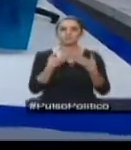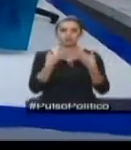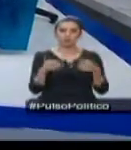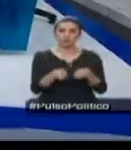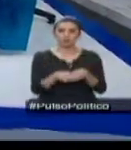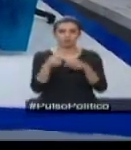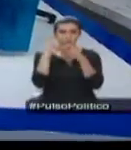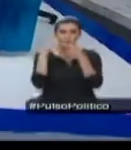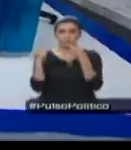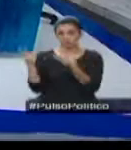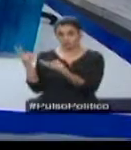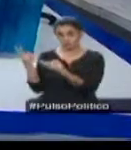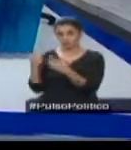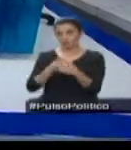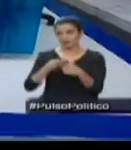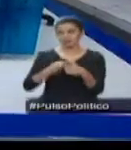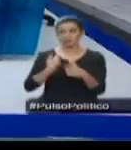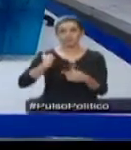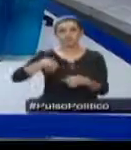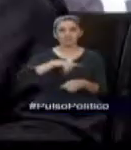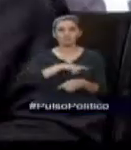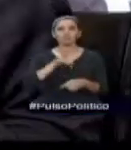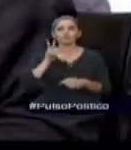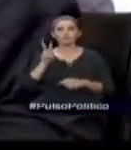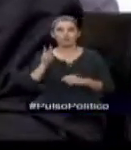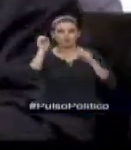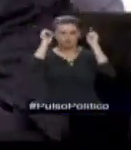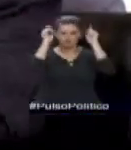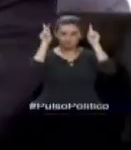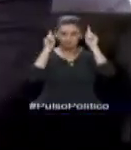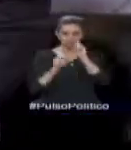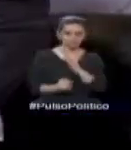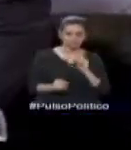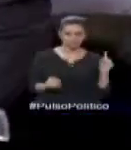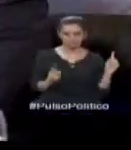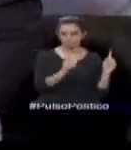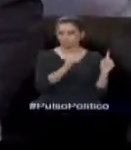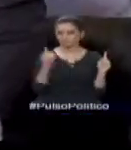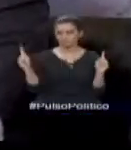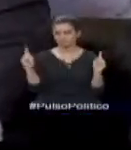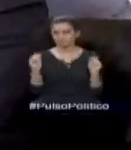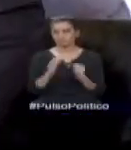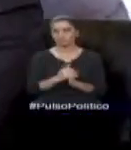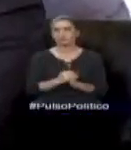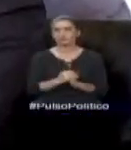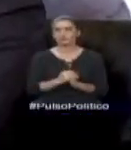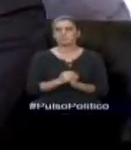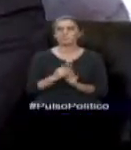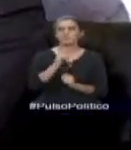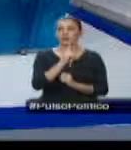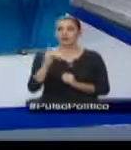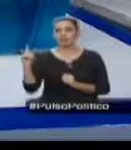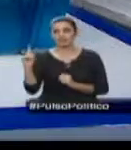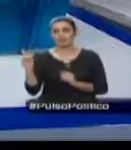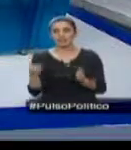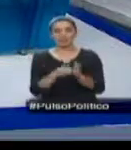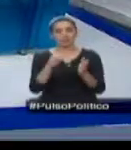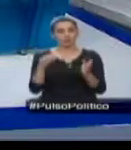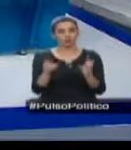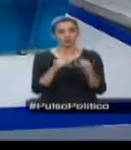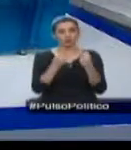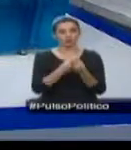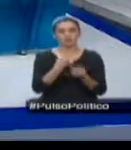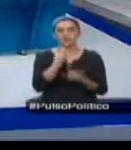verán amigos televidentes entonces tenemos dos posiciones la posición de la oposición política al régimen que dice si hay